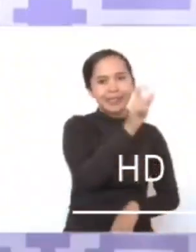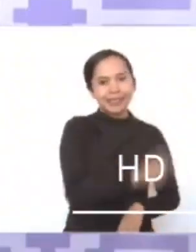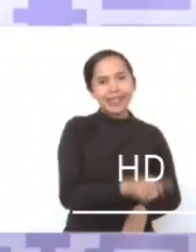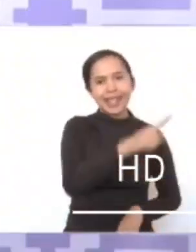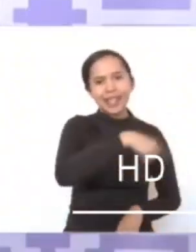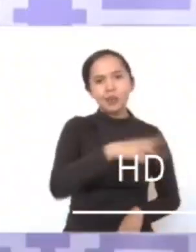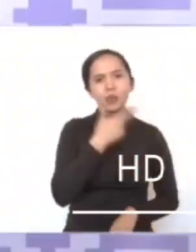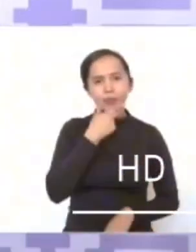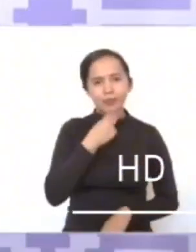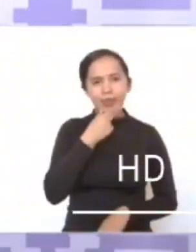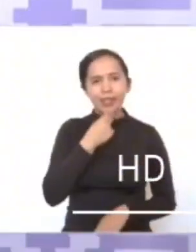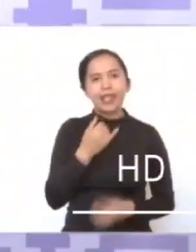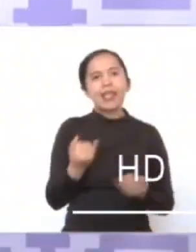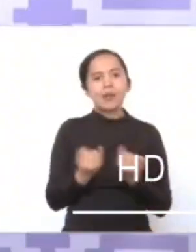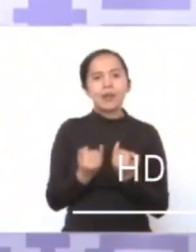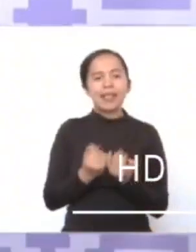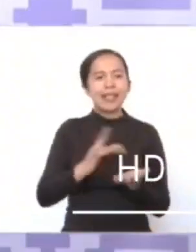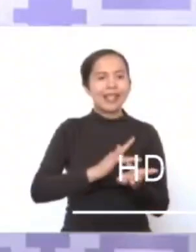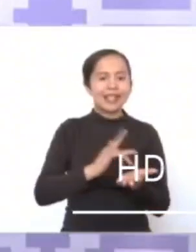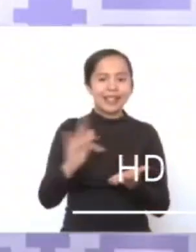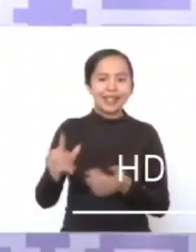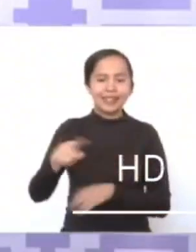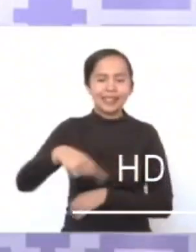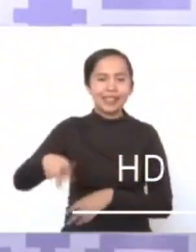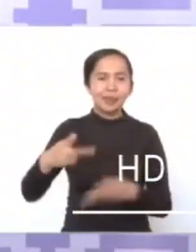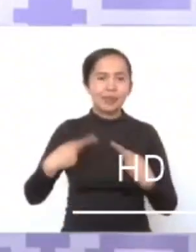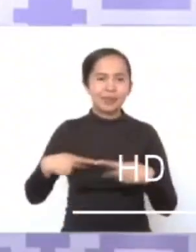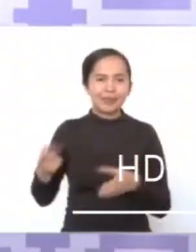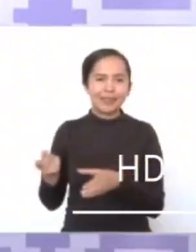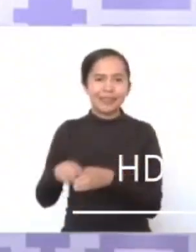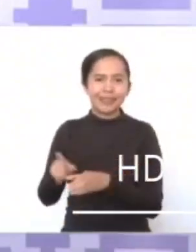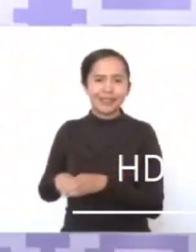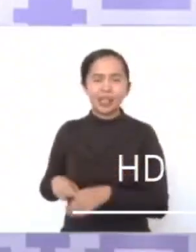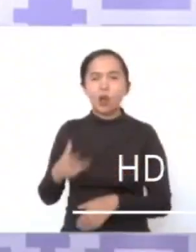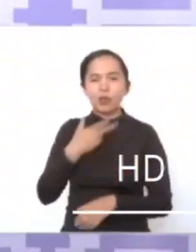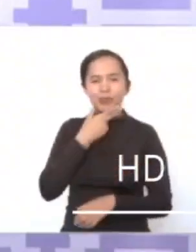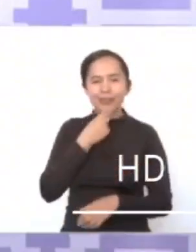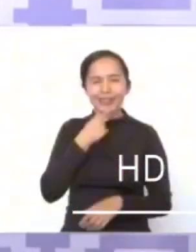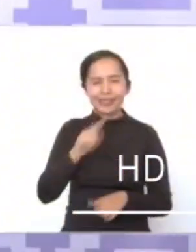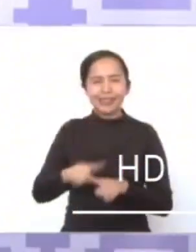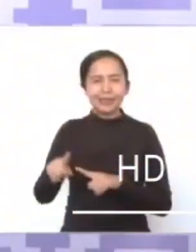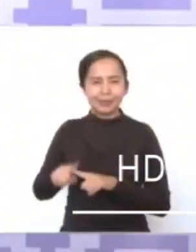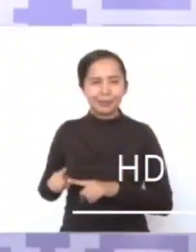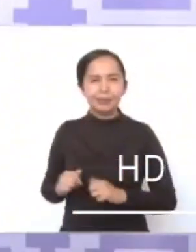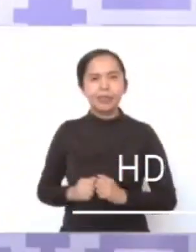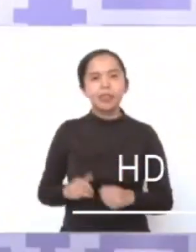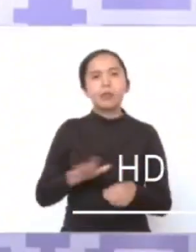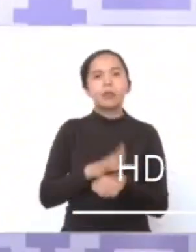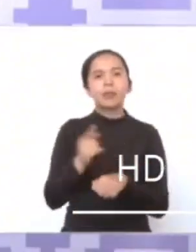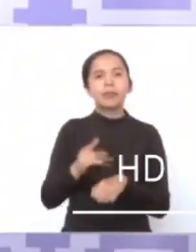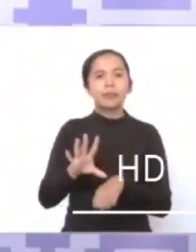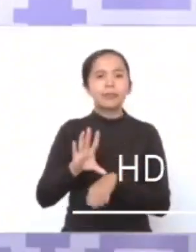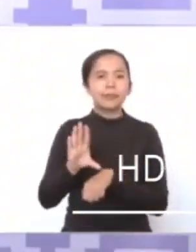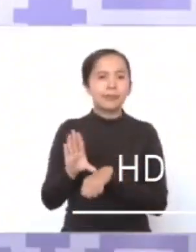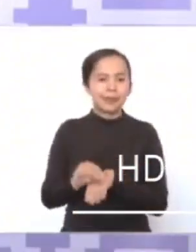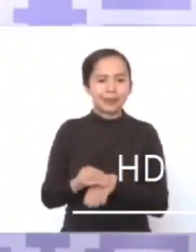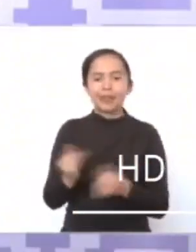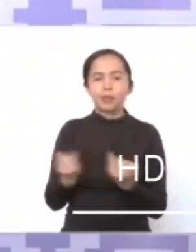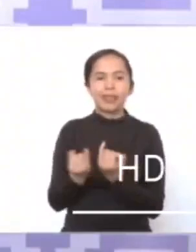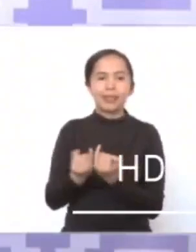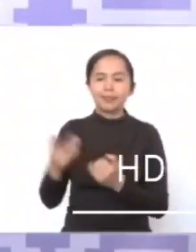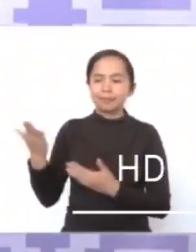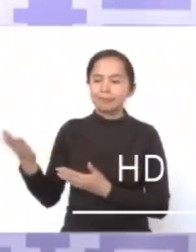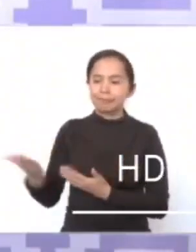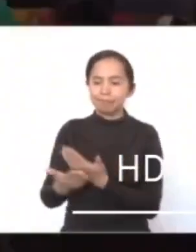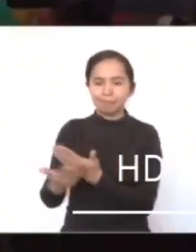pues agradezco también la presencia de algunos aliados, Gendes y de Machos a Hombres, que nos han permitido darle, y un aplauso para ellos,